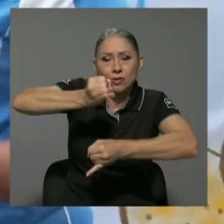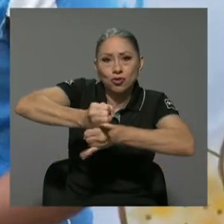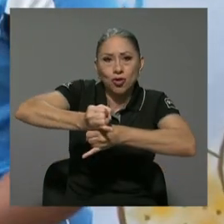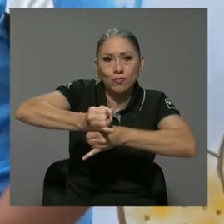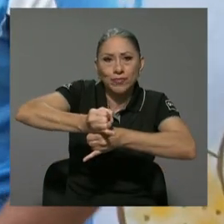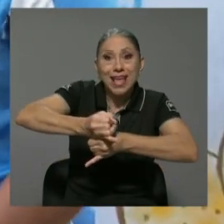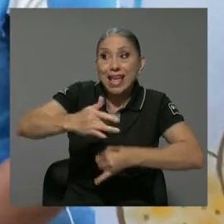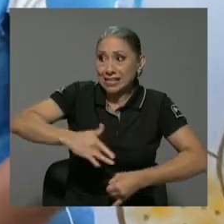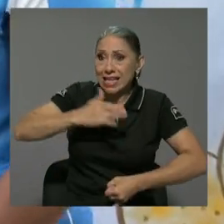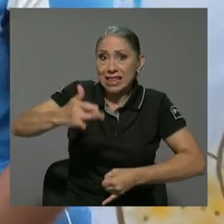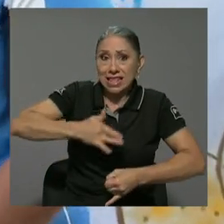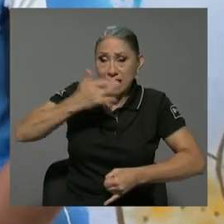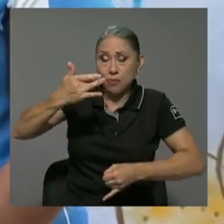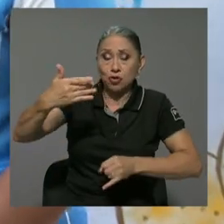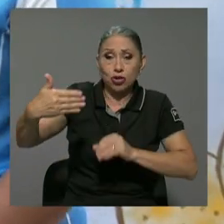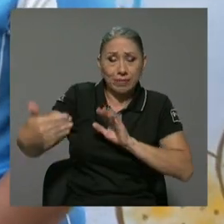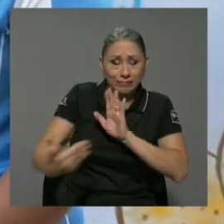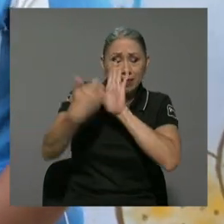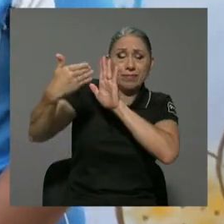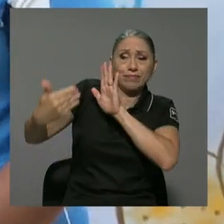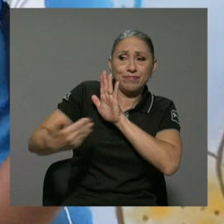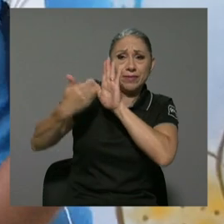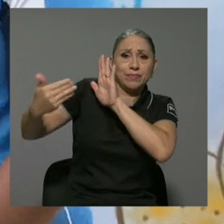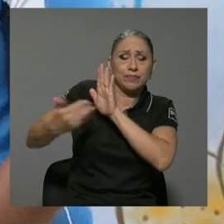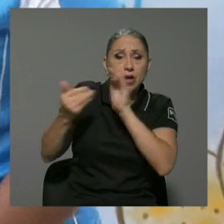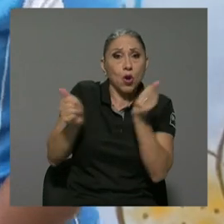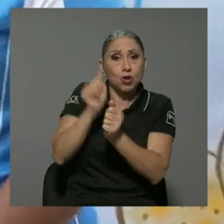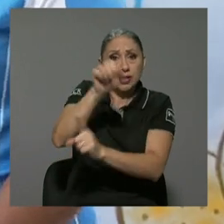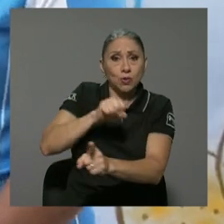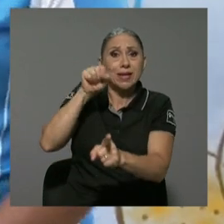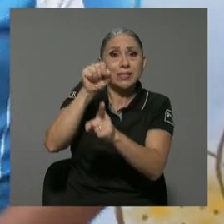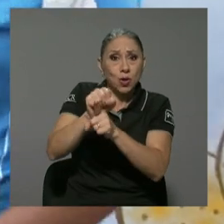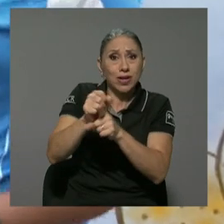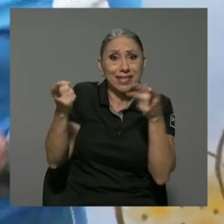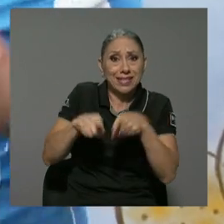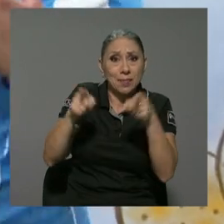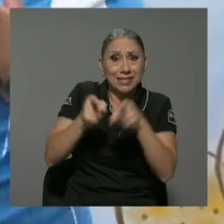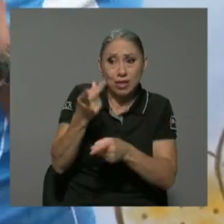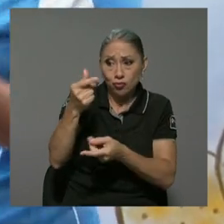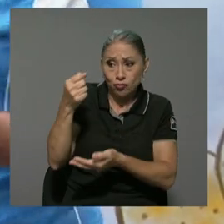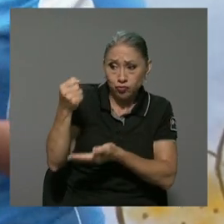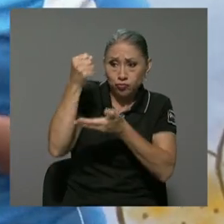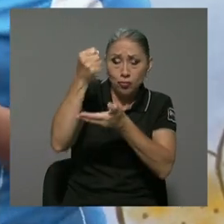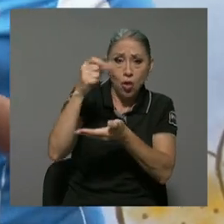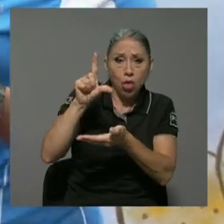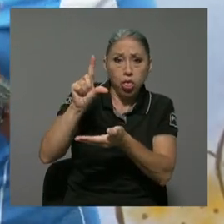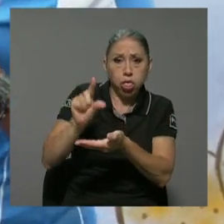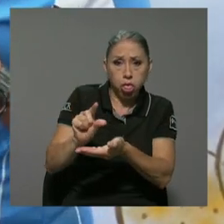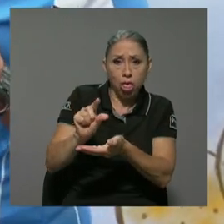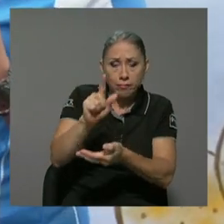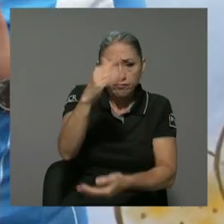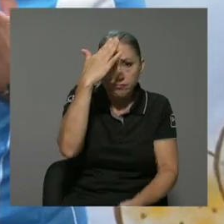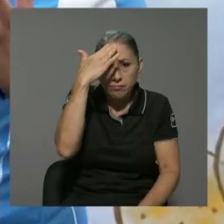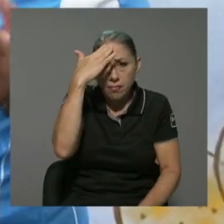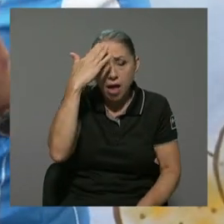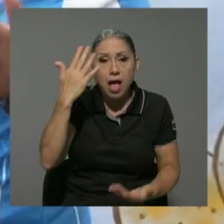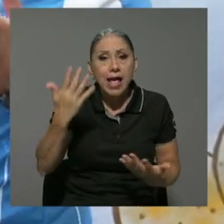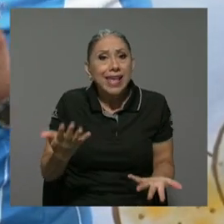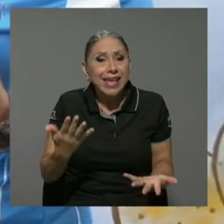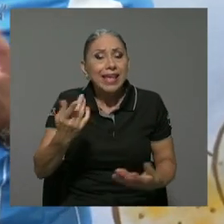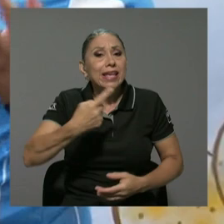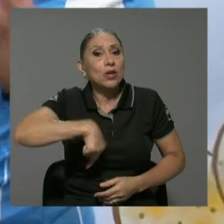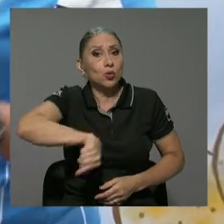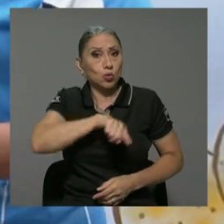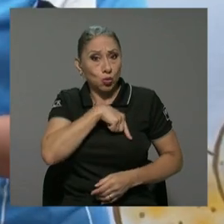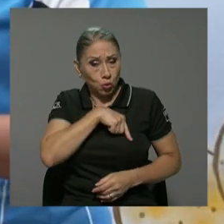atacados directamente con esto que está pasando, especialmente con este recorte, porque bueno, para nadie es un secreto que somos una